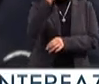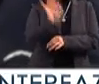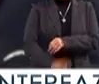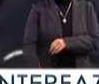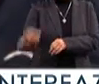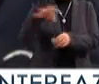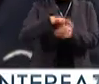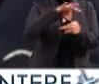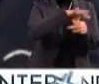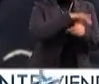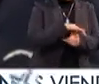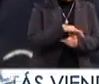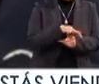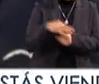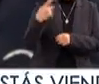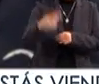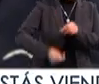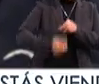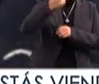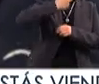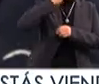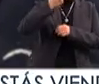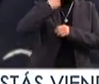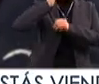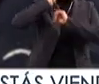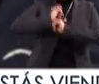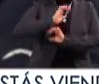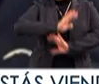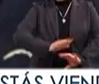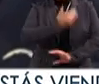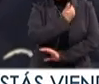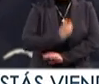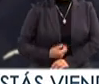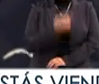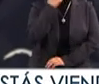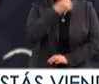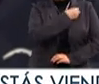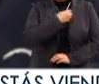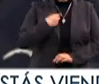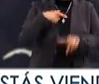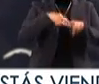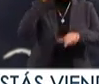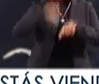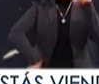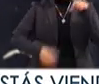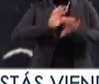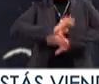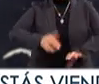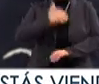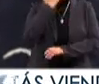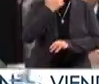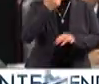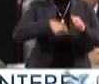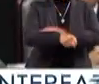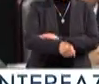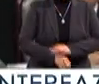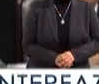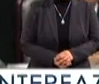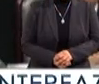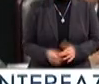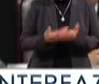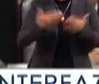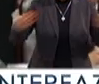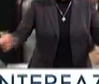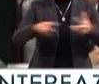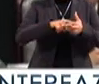% de los votos. Durante su primer discurso como mandatario, reiteró su compromiso para combatir y acabar con la corrupción. A partir